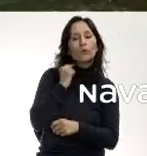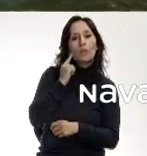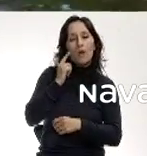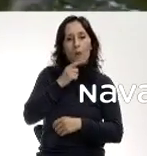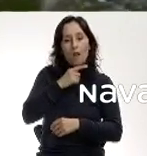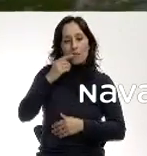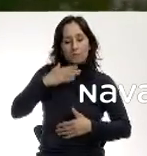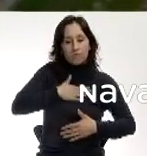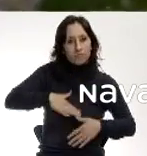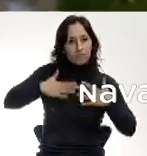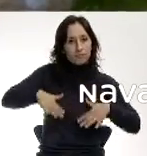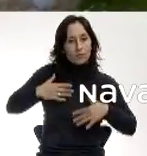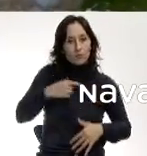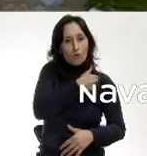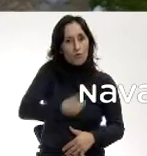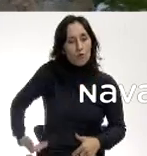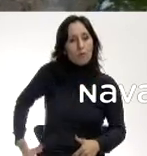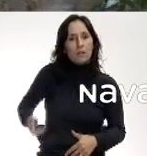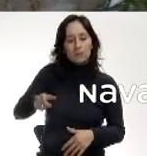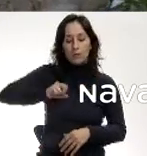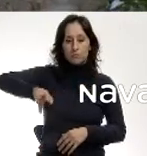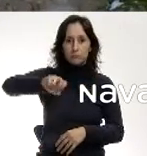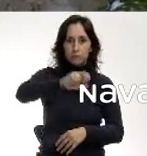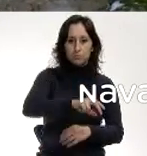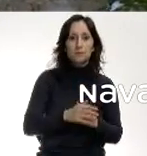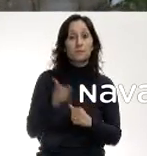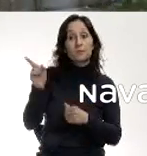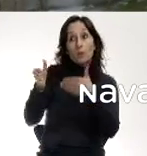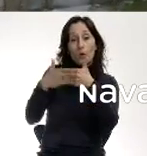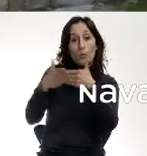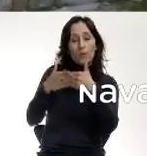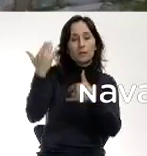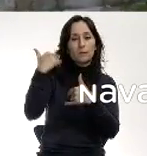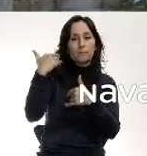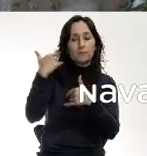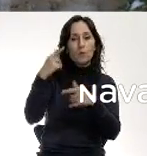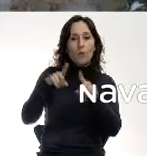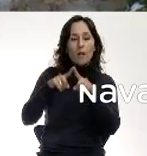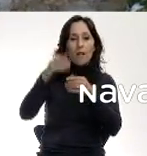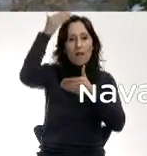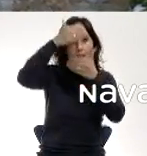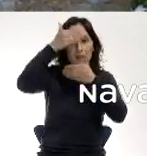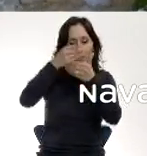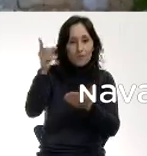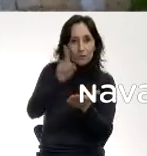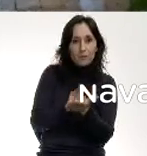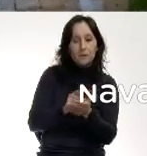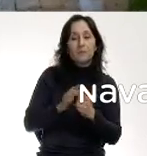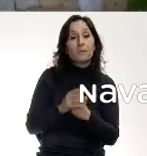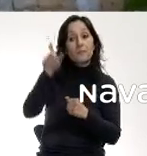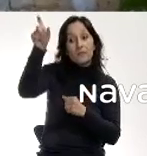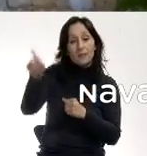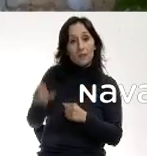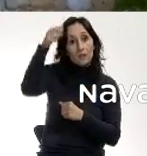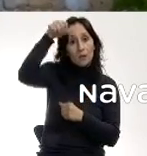Este portal, el de San Miguel, es el que nos hace retroceder hasta la Edad Media. Aquí hemos quedado con Pablo Gembe. Él es un experto